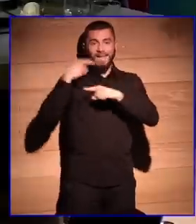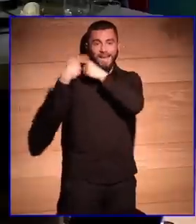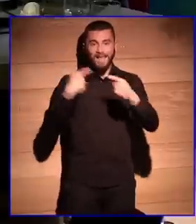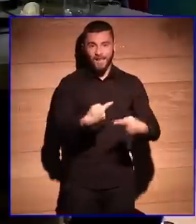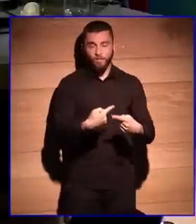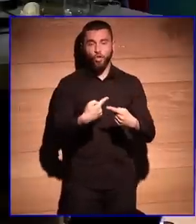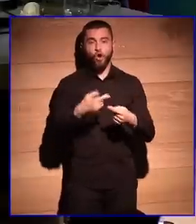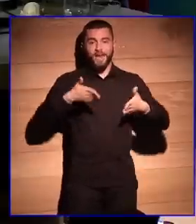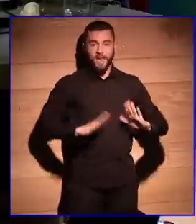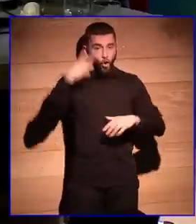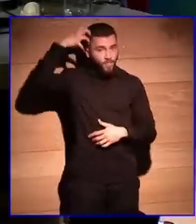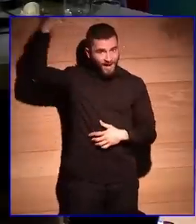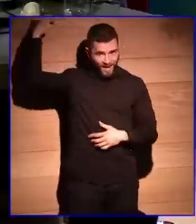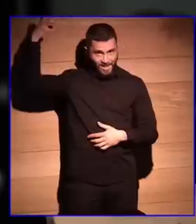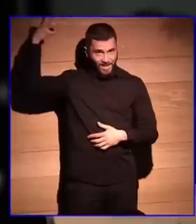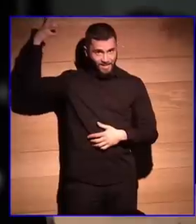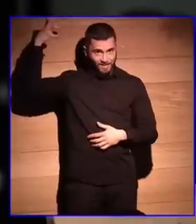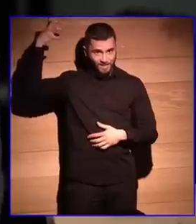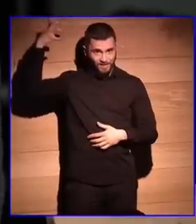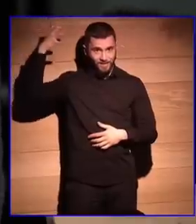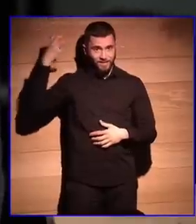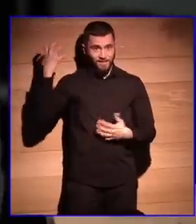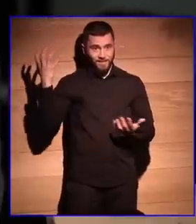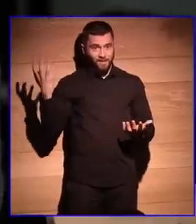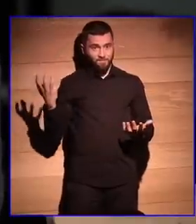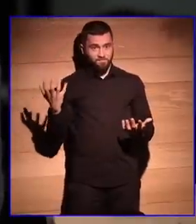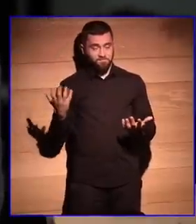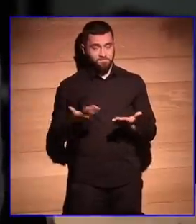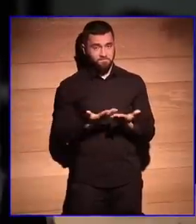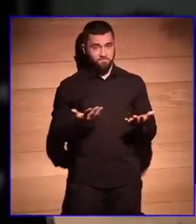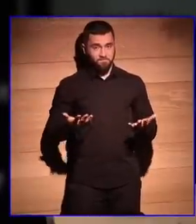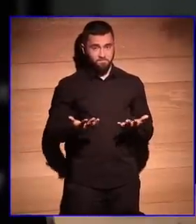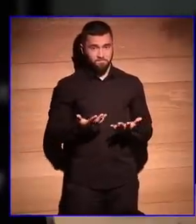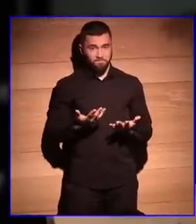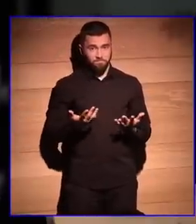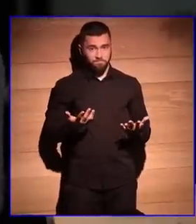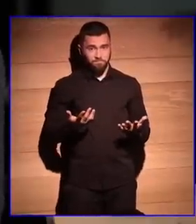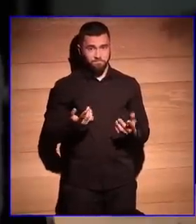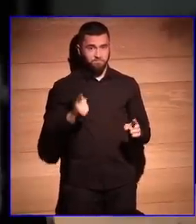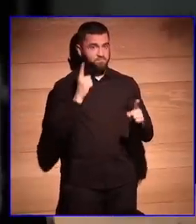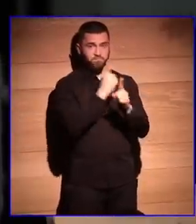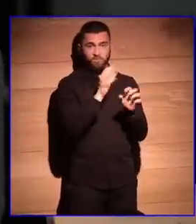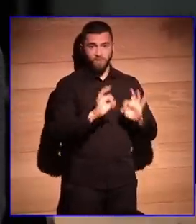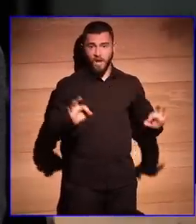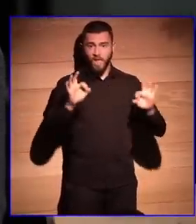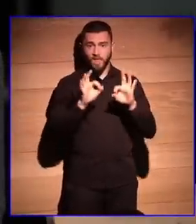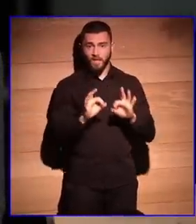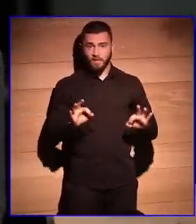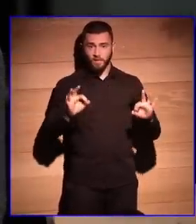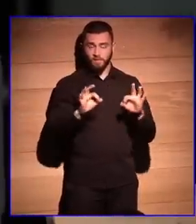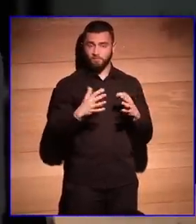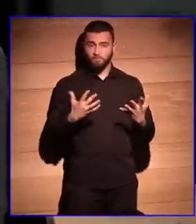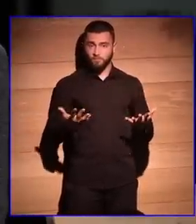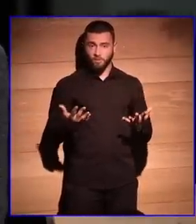de reyes, al que no se le ha opuesto ningún tipo de oposición, lo cual no le da